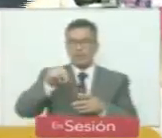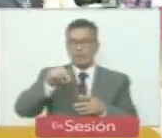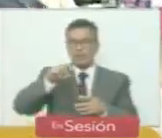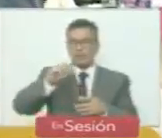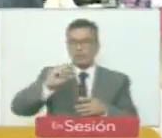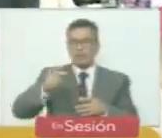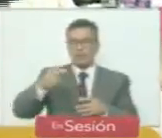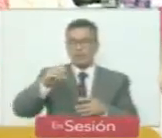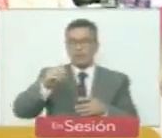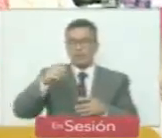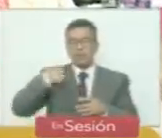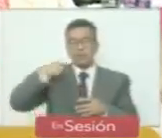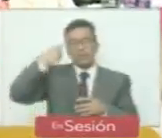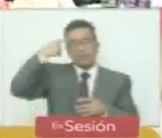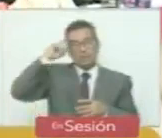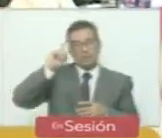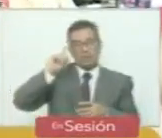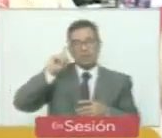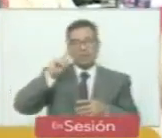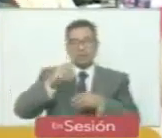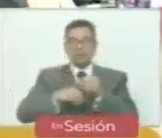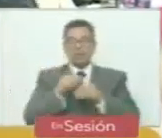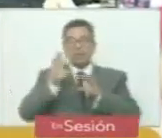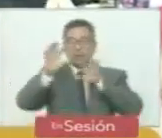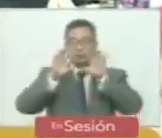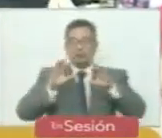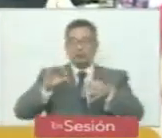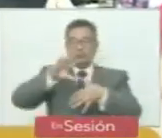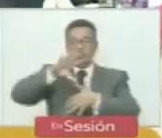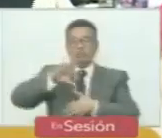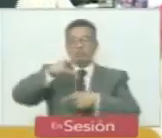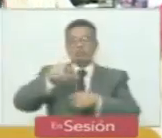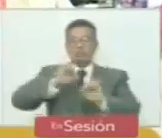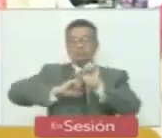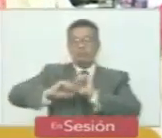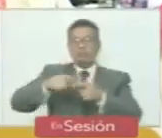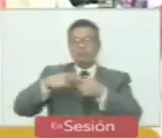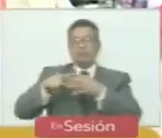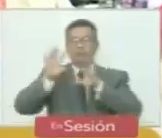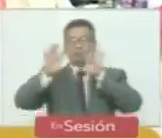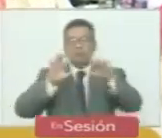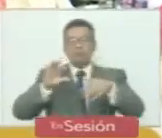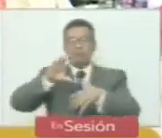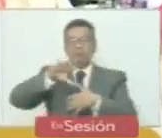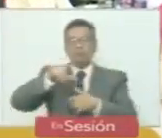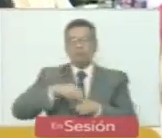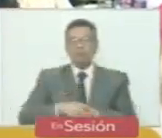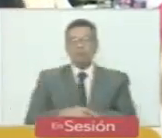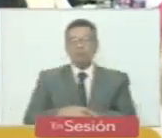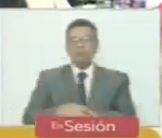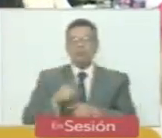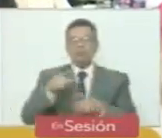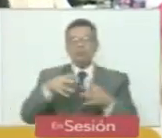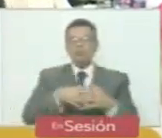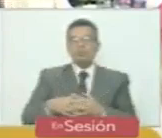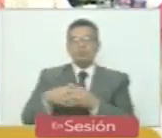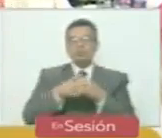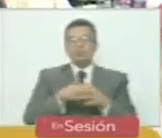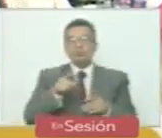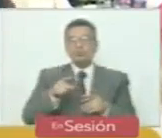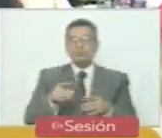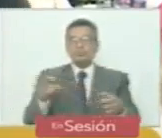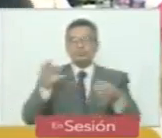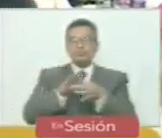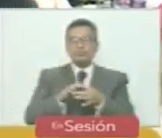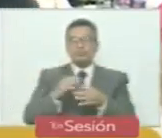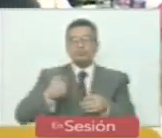para la época debería generar que todos los países de América salieran en defensa de cualquier país americano. Los Estados Unidos se